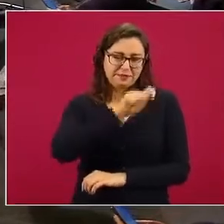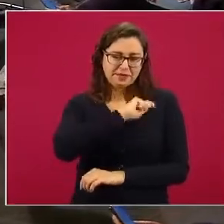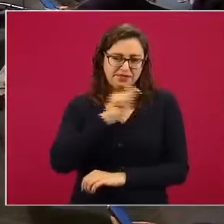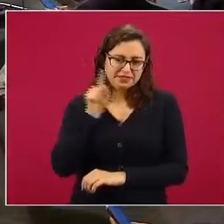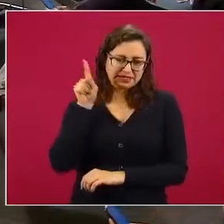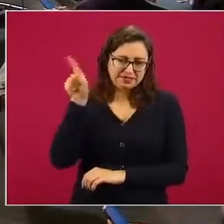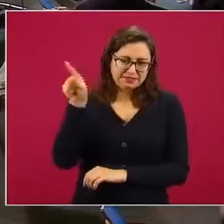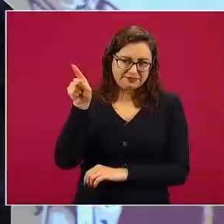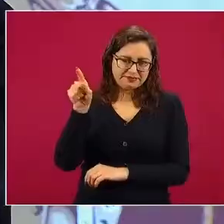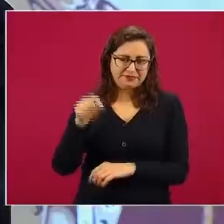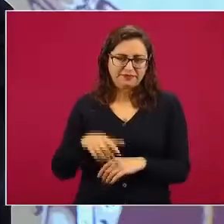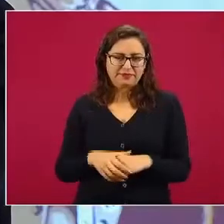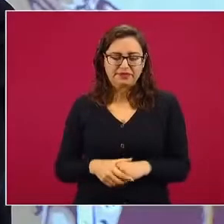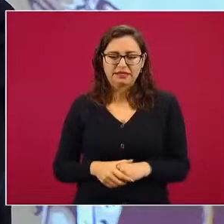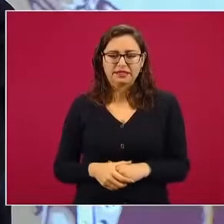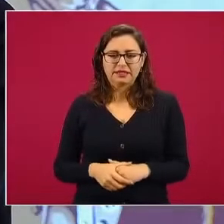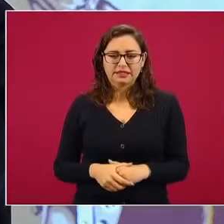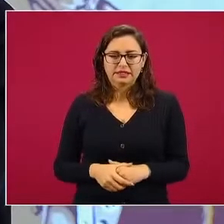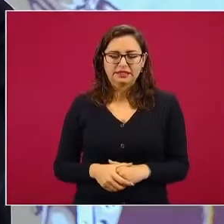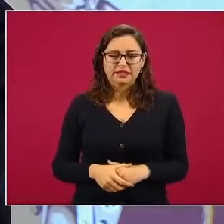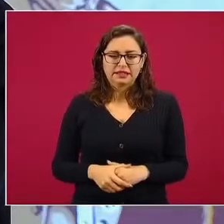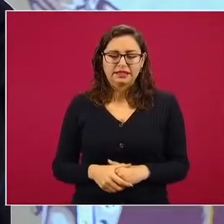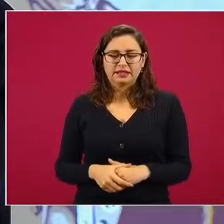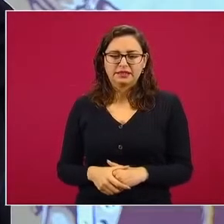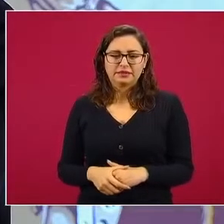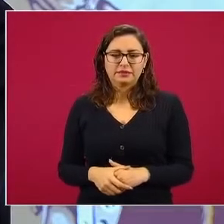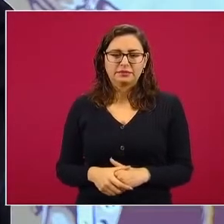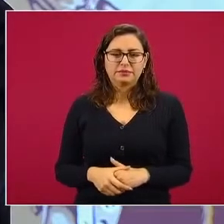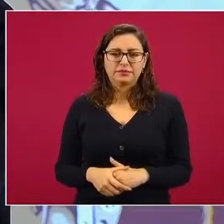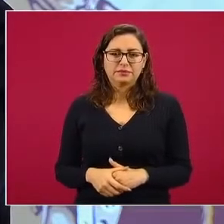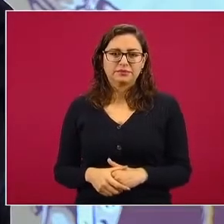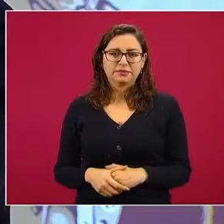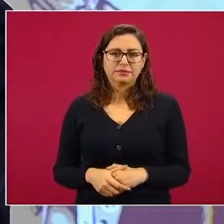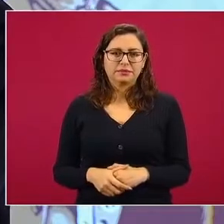un periódico que